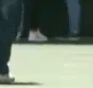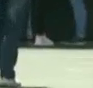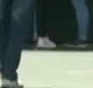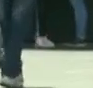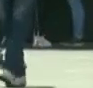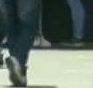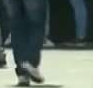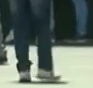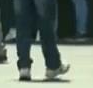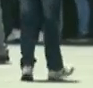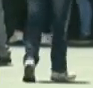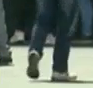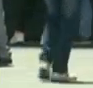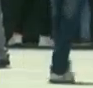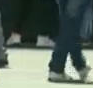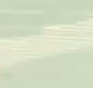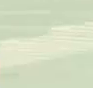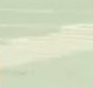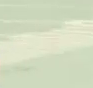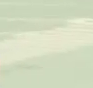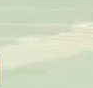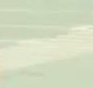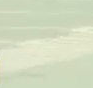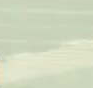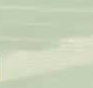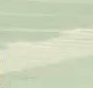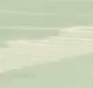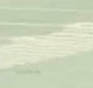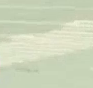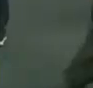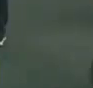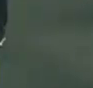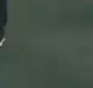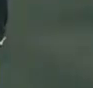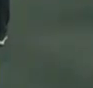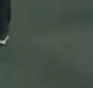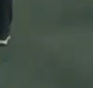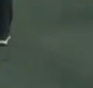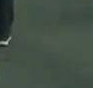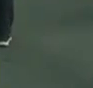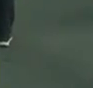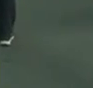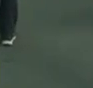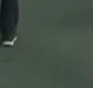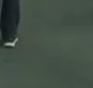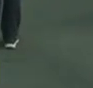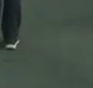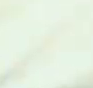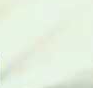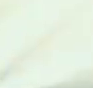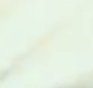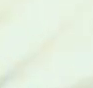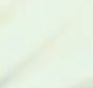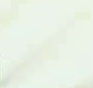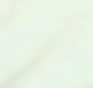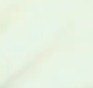Ecuador registra 548 nuevos casos de COVID-19, según el último reporte oficial, sumando